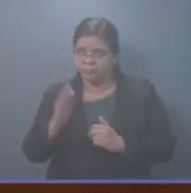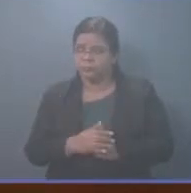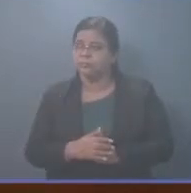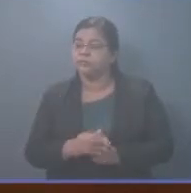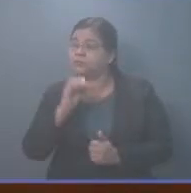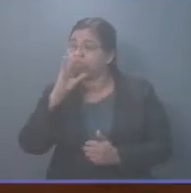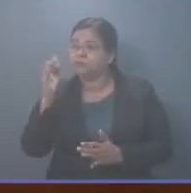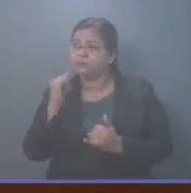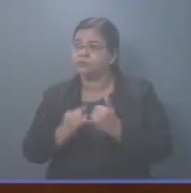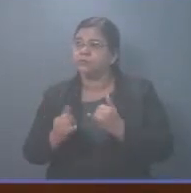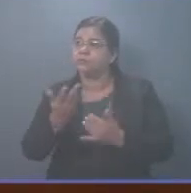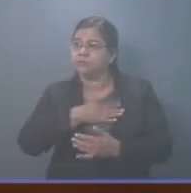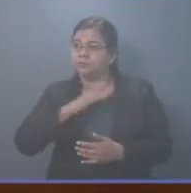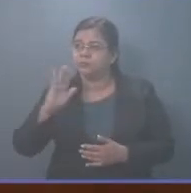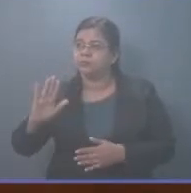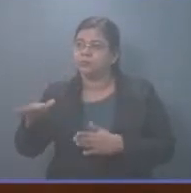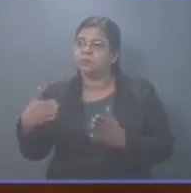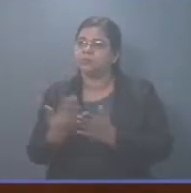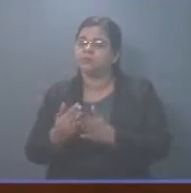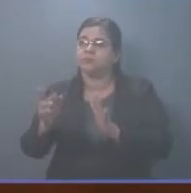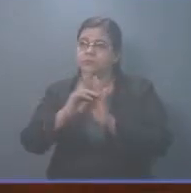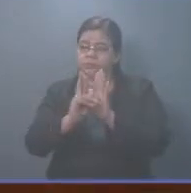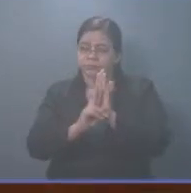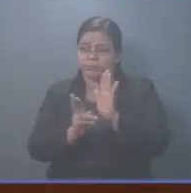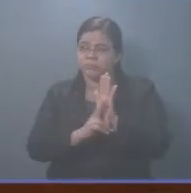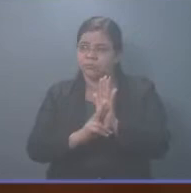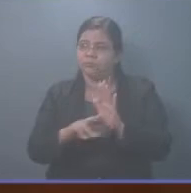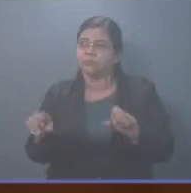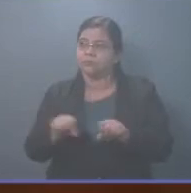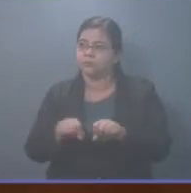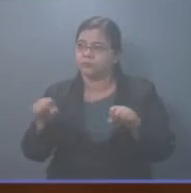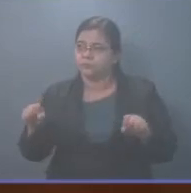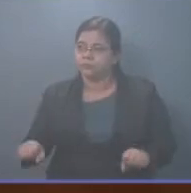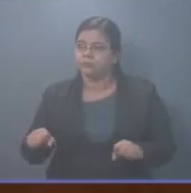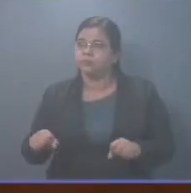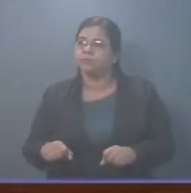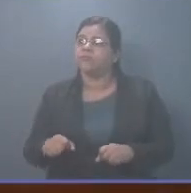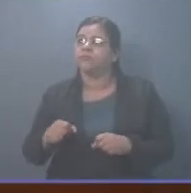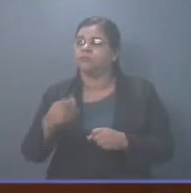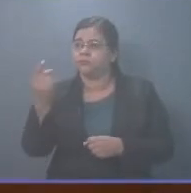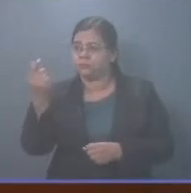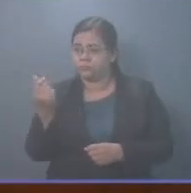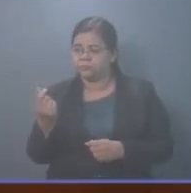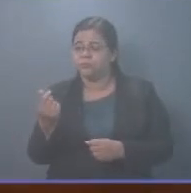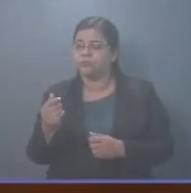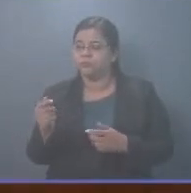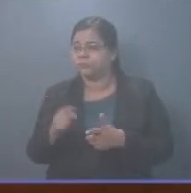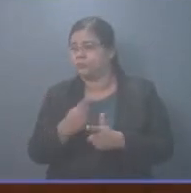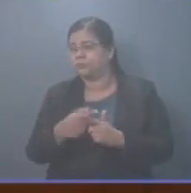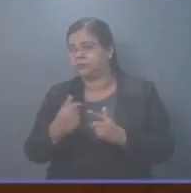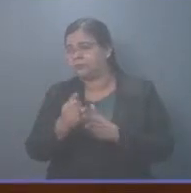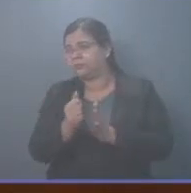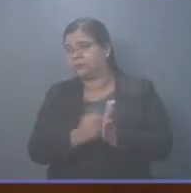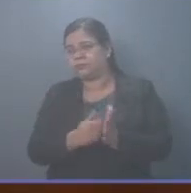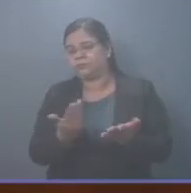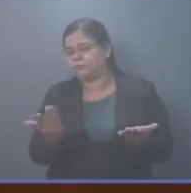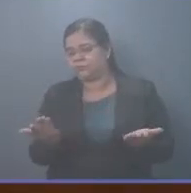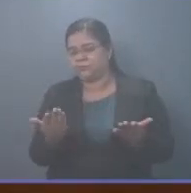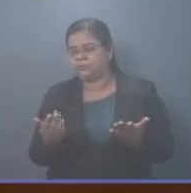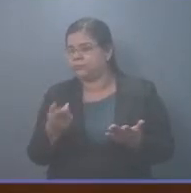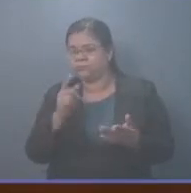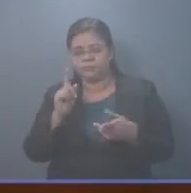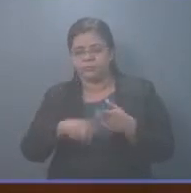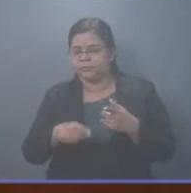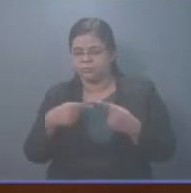al final va a tener que cumplir con los requisitos que el sistema financiero le impone, entonces prácticamente el artículo no tendría mayor validez y